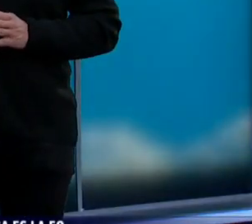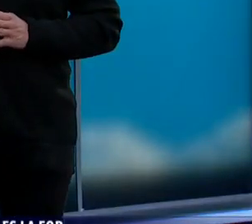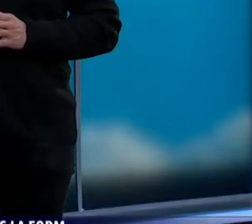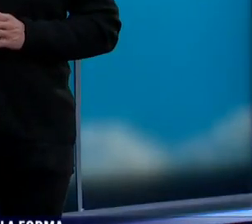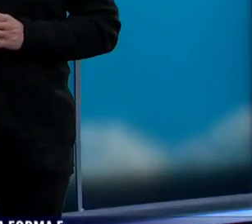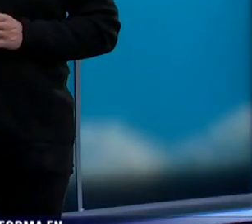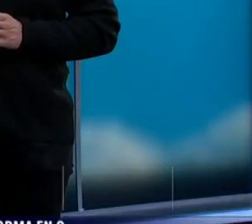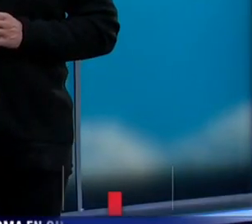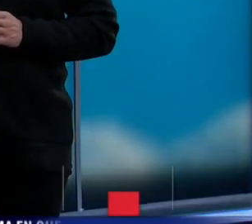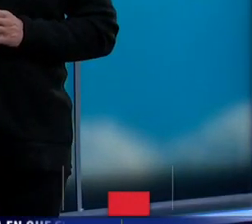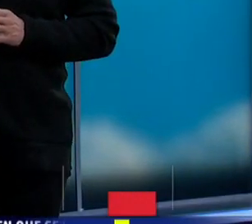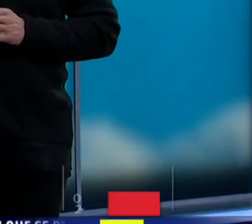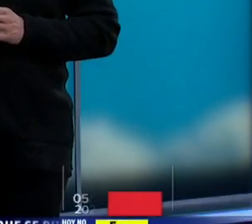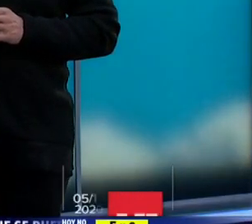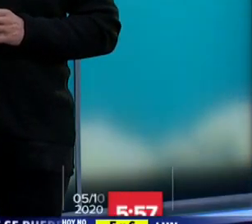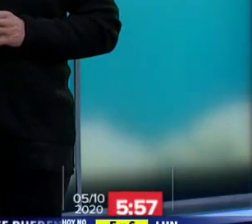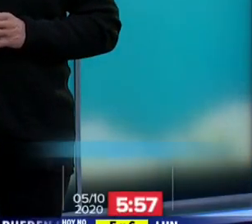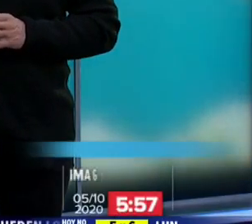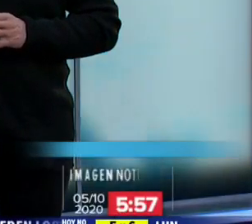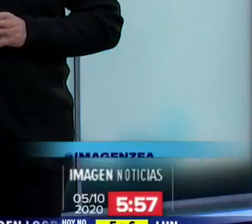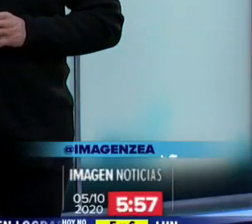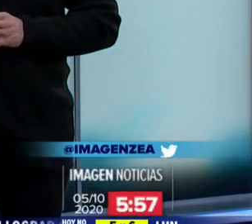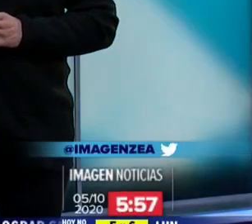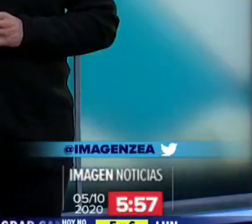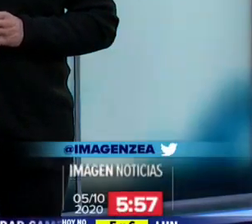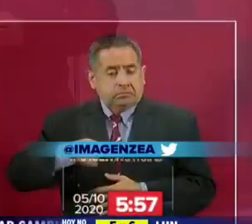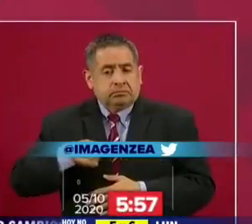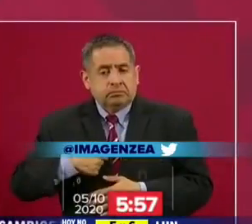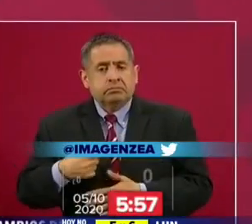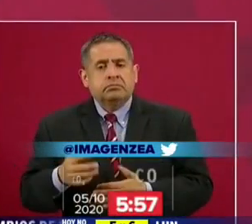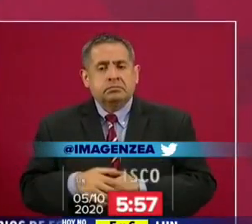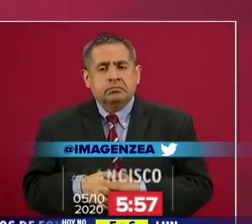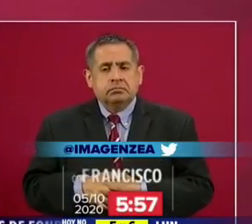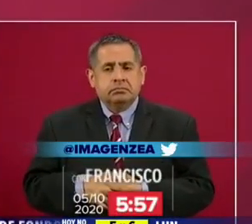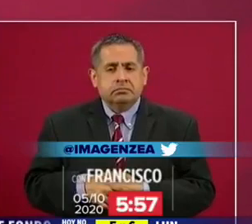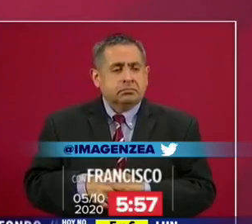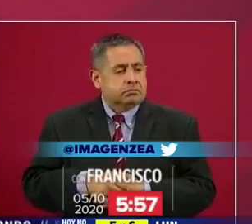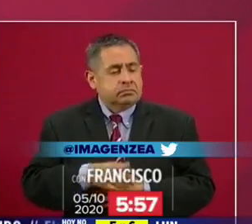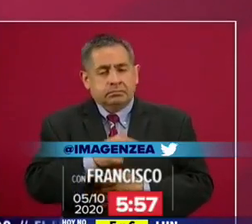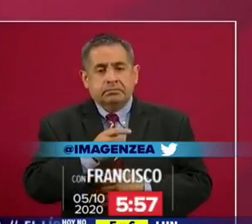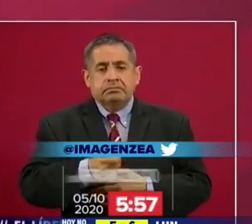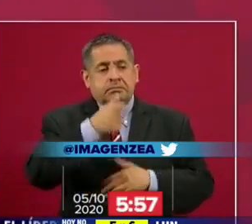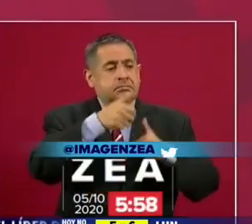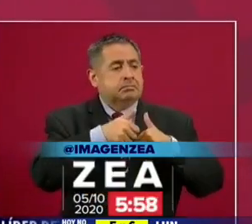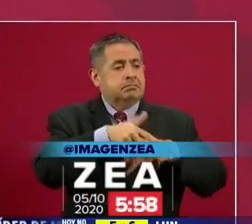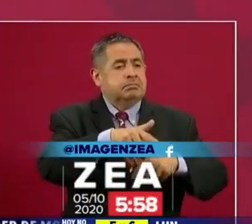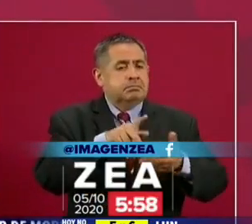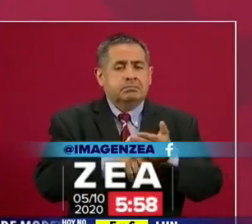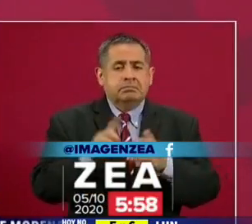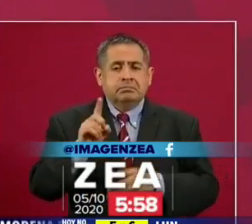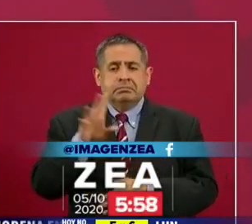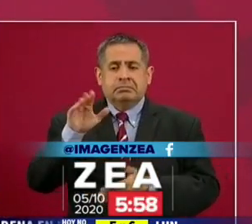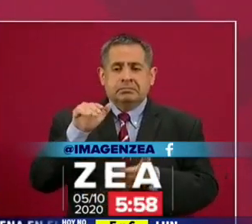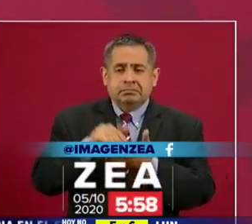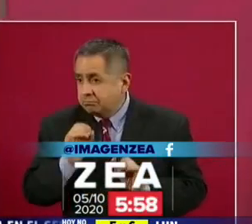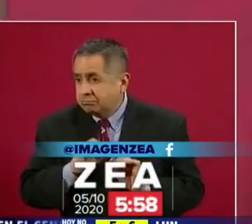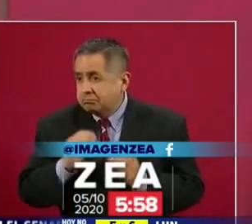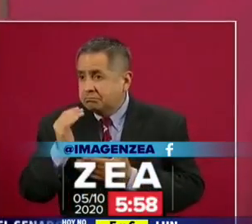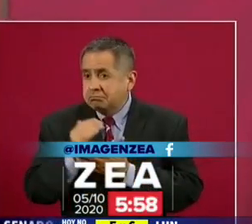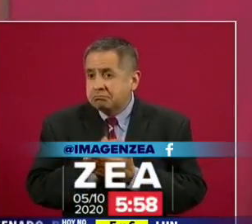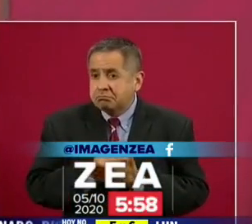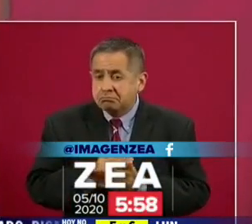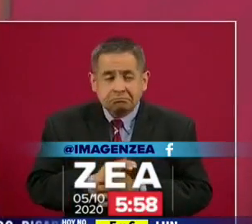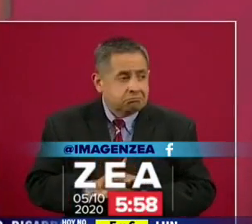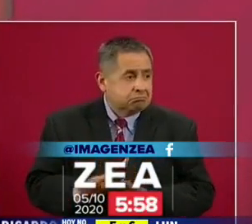El presidente López Obrador había dicho que sí renunciaría si marchaban 100,000 personas y su aprobación disminuía. Lo primero ya pasó el sábado. El Frente Nacional